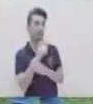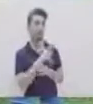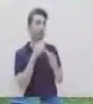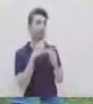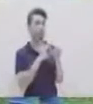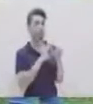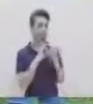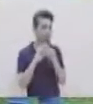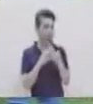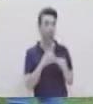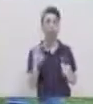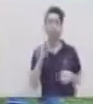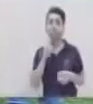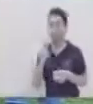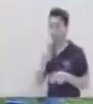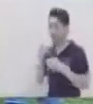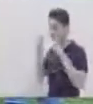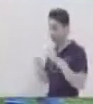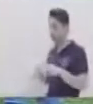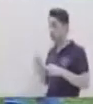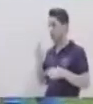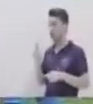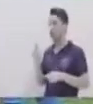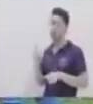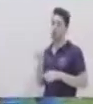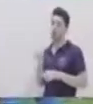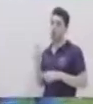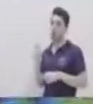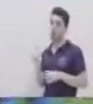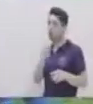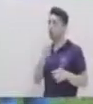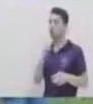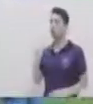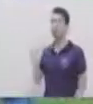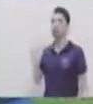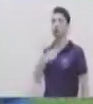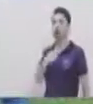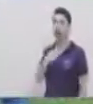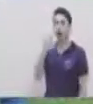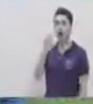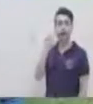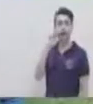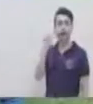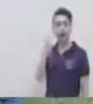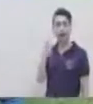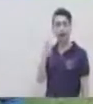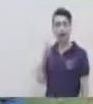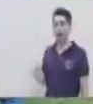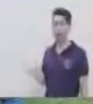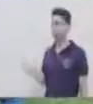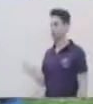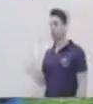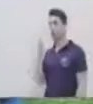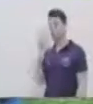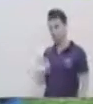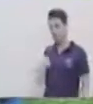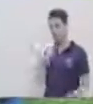verbo y la persona y el número. Que no decimos yo regaron o yo riega, sino que yo riego.